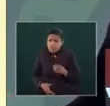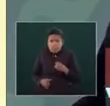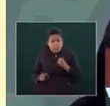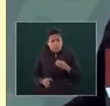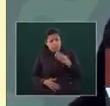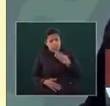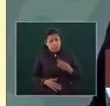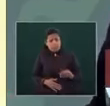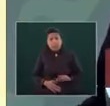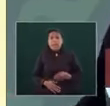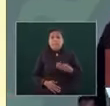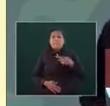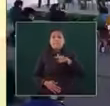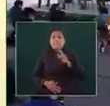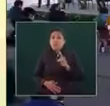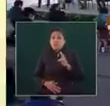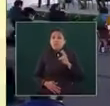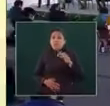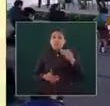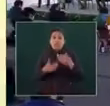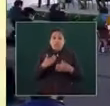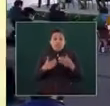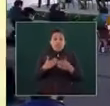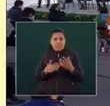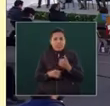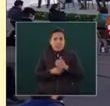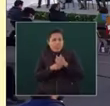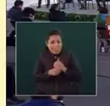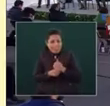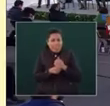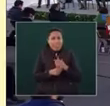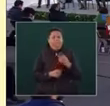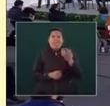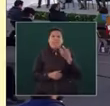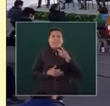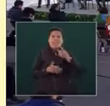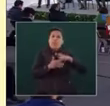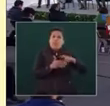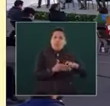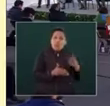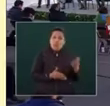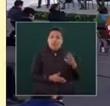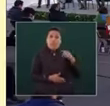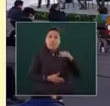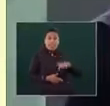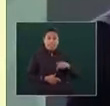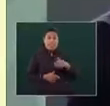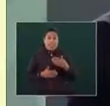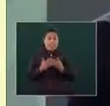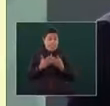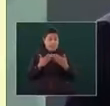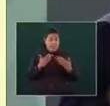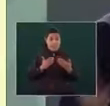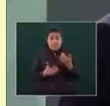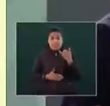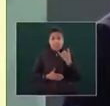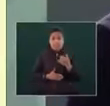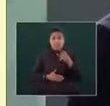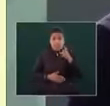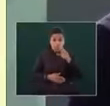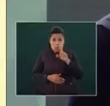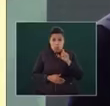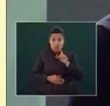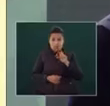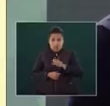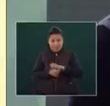no tenemos crisis de consumo, a pesar de la crisis sanitaria que produjo la